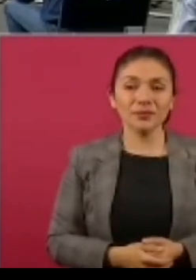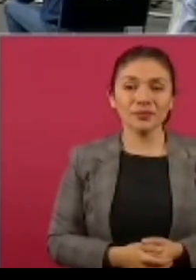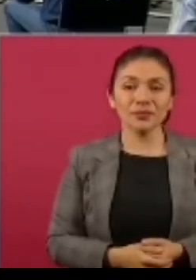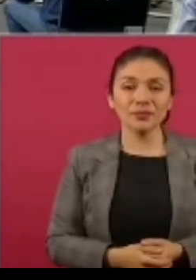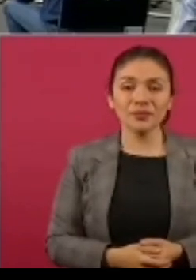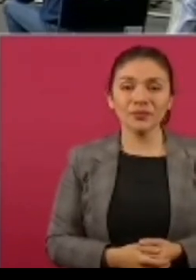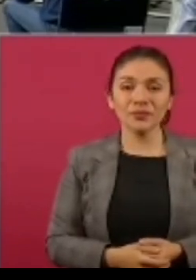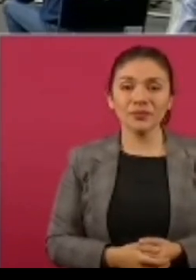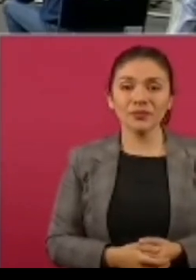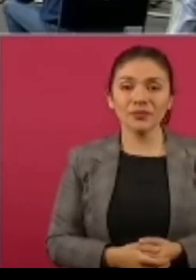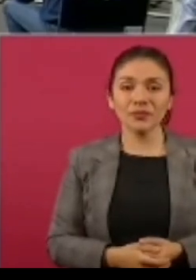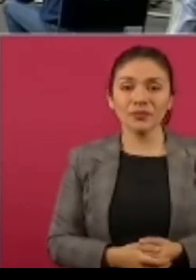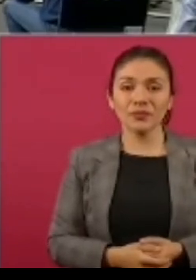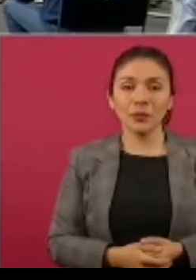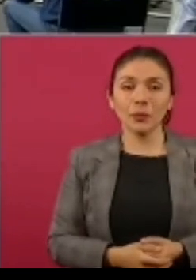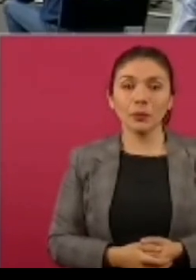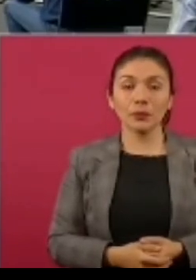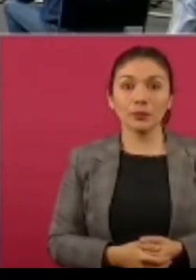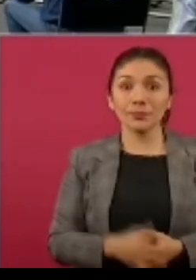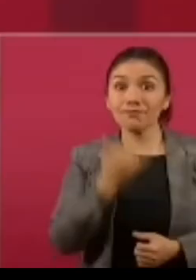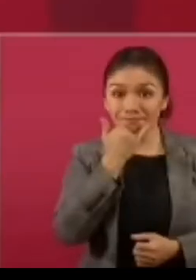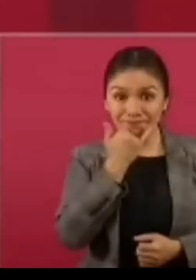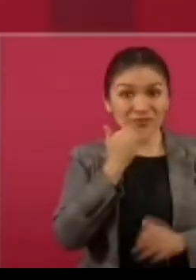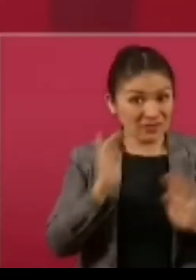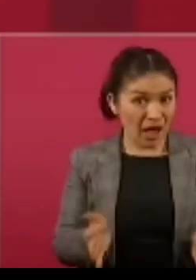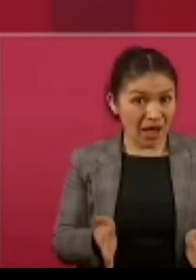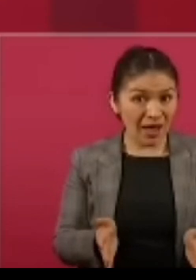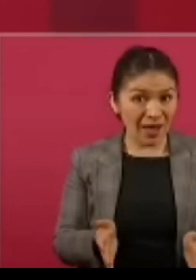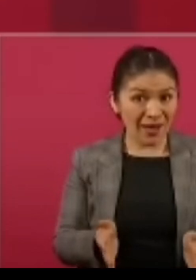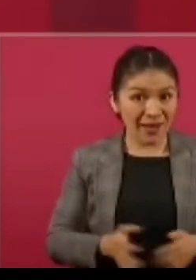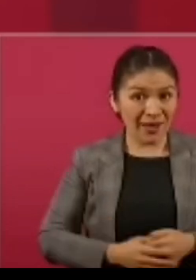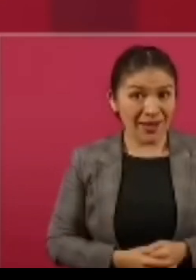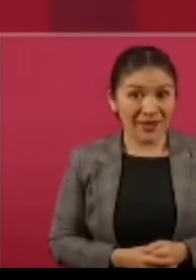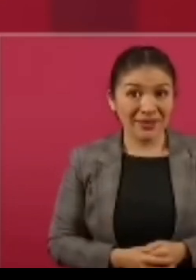O sea... Bueno, ya...